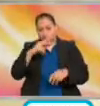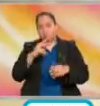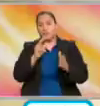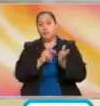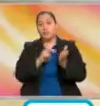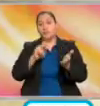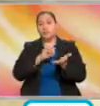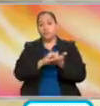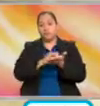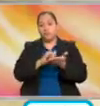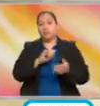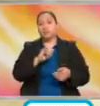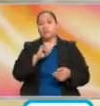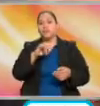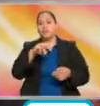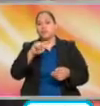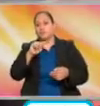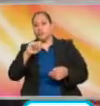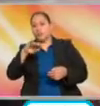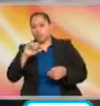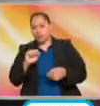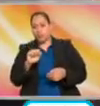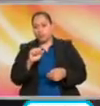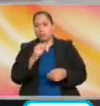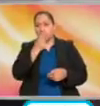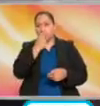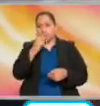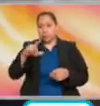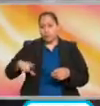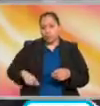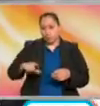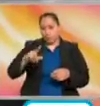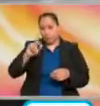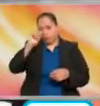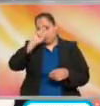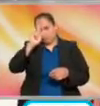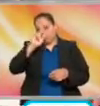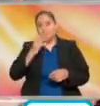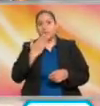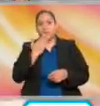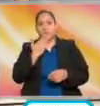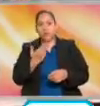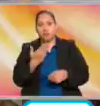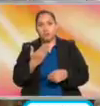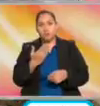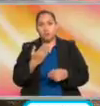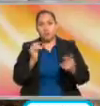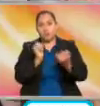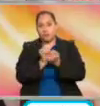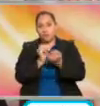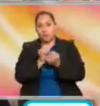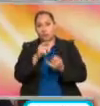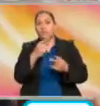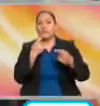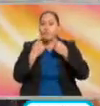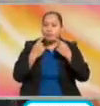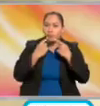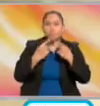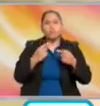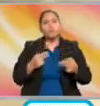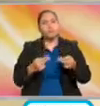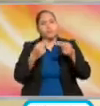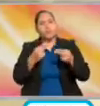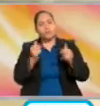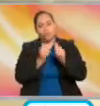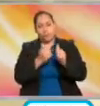en su editorial del domingo reconoció la prudencia del gobierno mexicano y también la apertura al diálogo y a la negociación